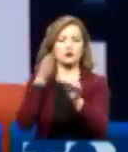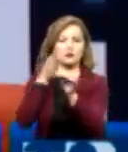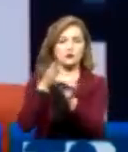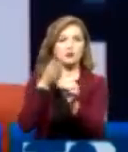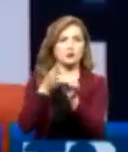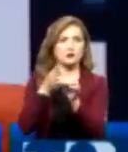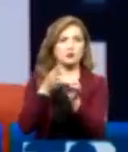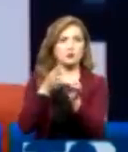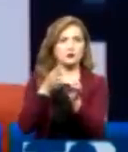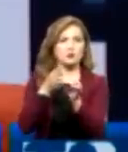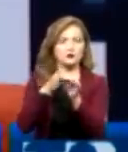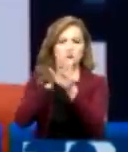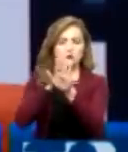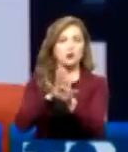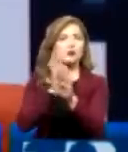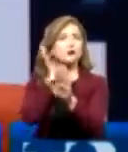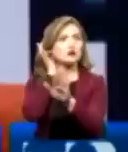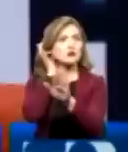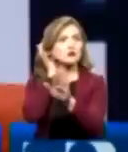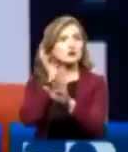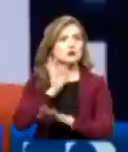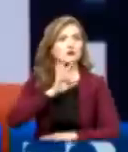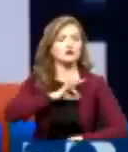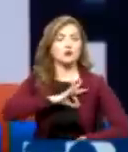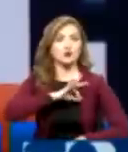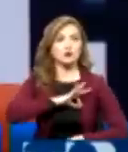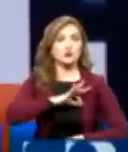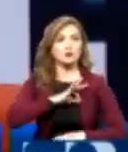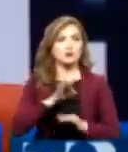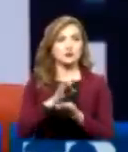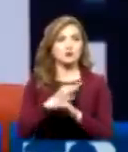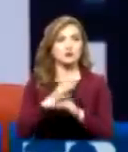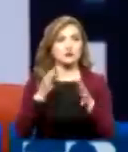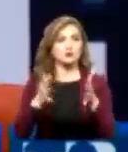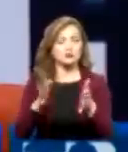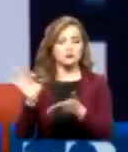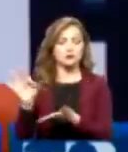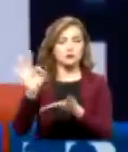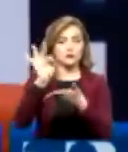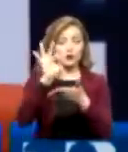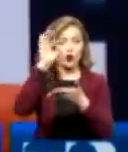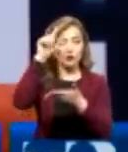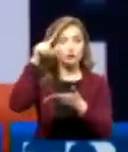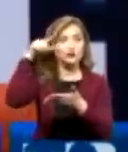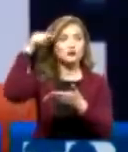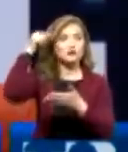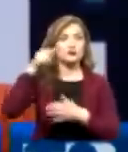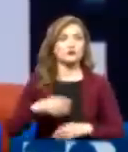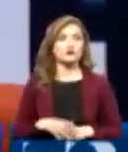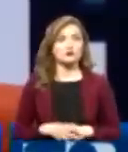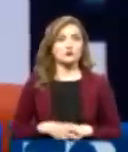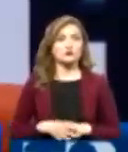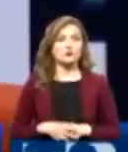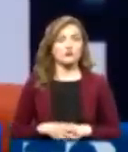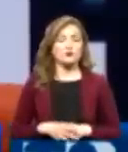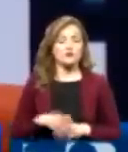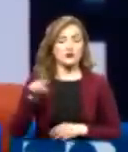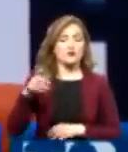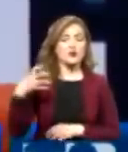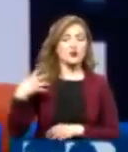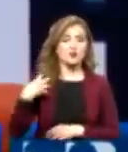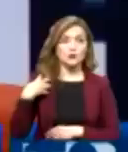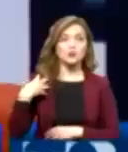género. Al fin están tomando conciencia los funcionarios y los representantes del Estado, que son los que tienen que